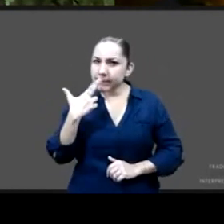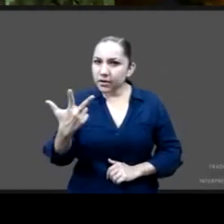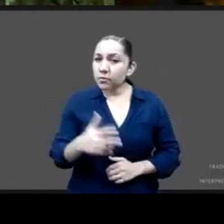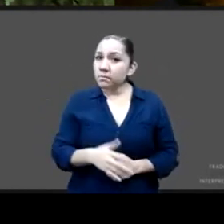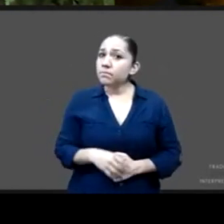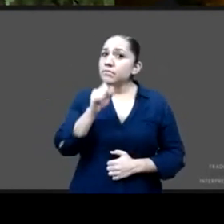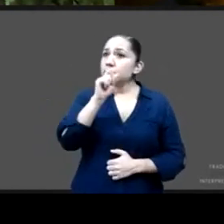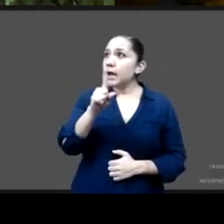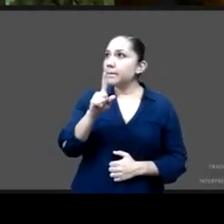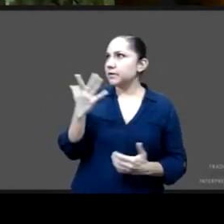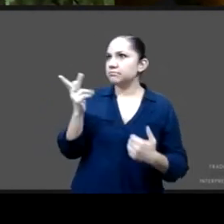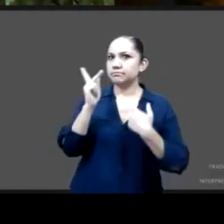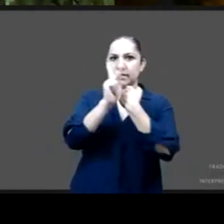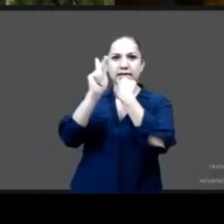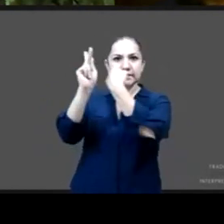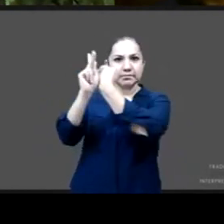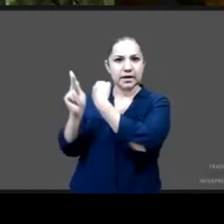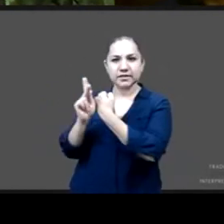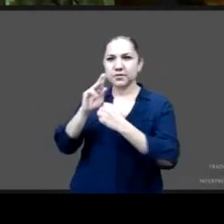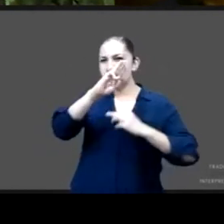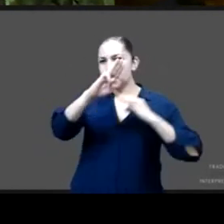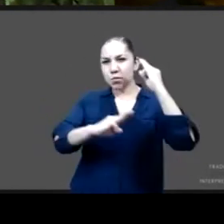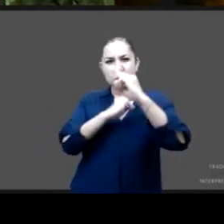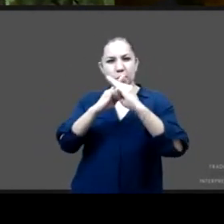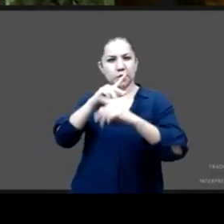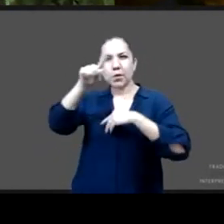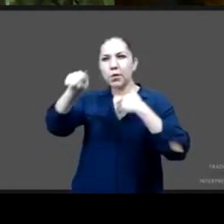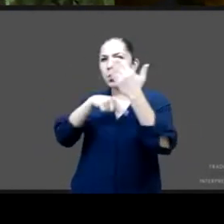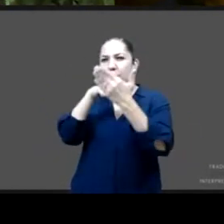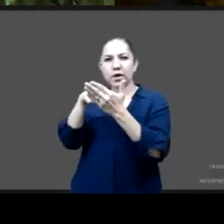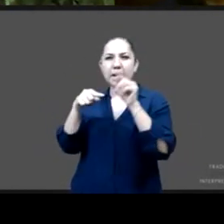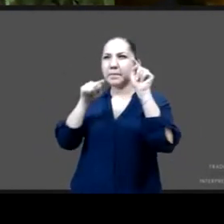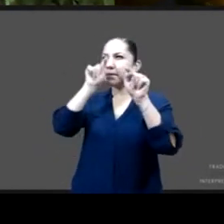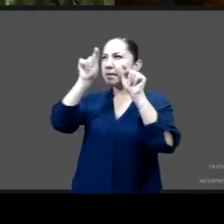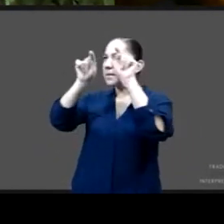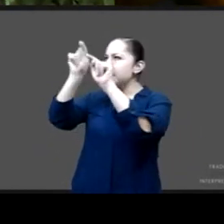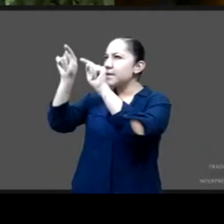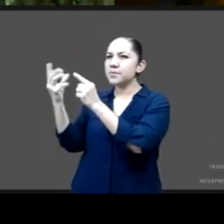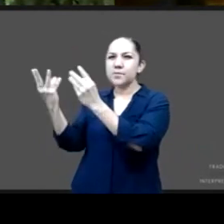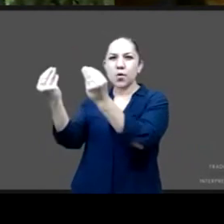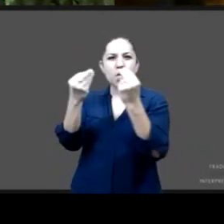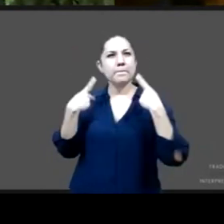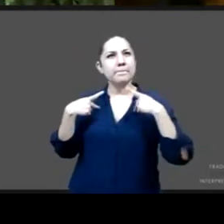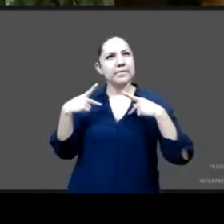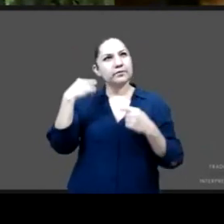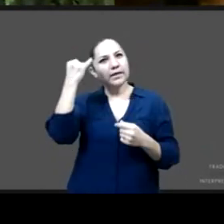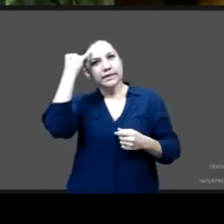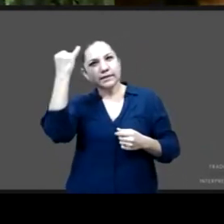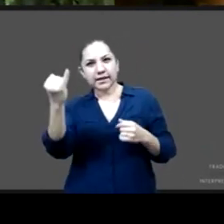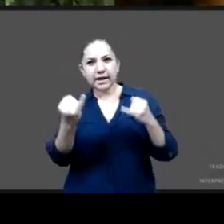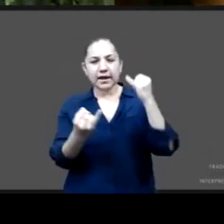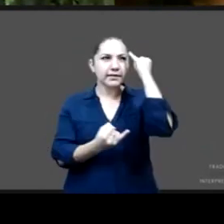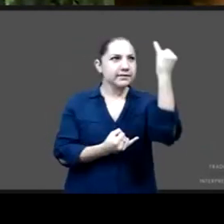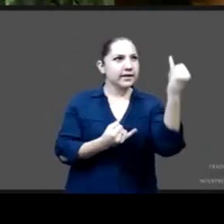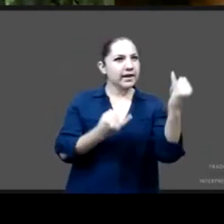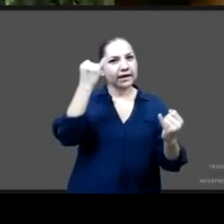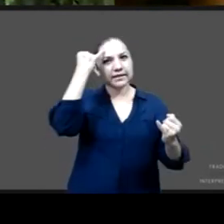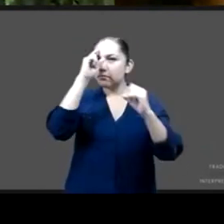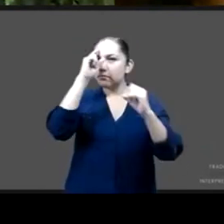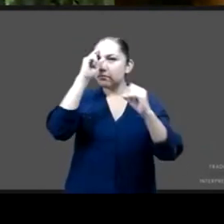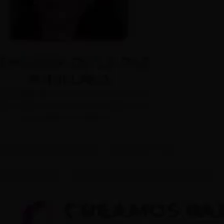afortunadamente muchas personas están pensando están visualizando y están teniendo experiencias